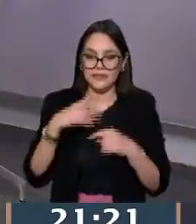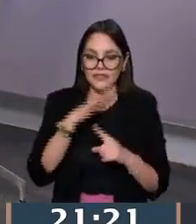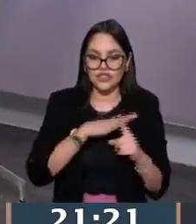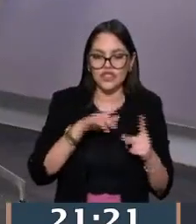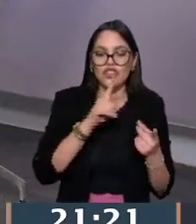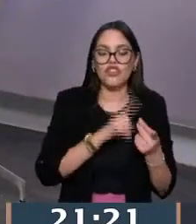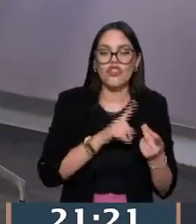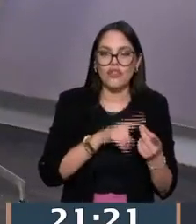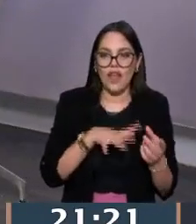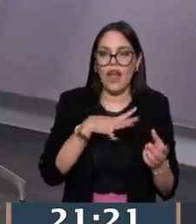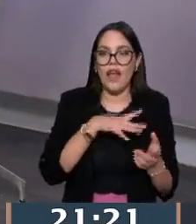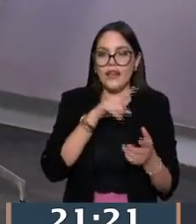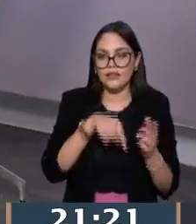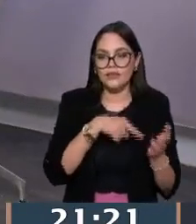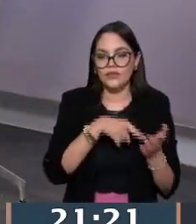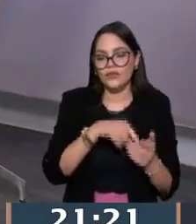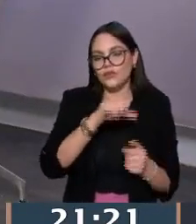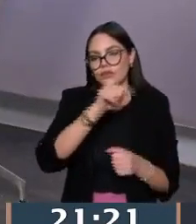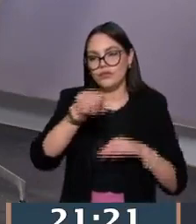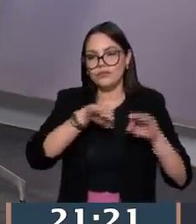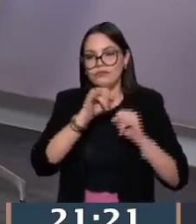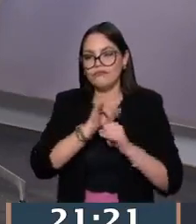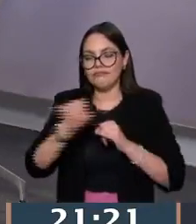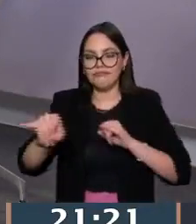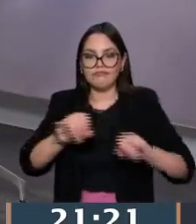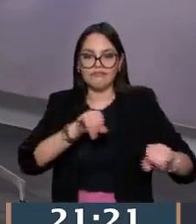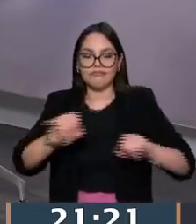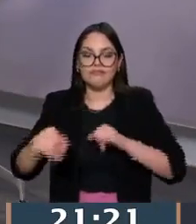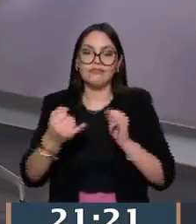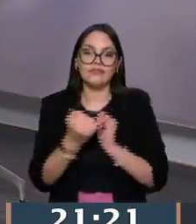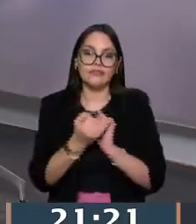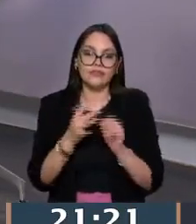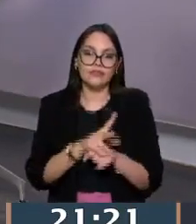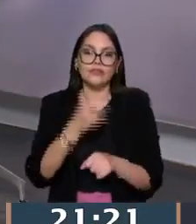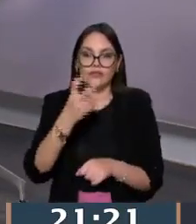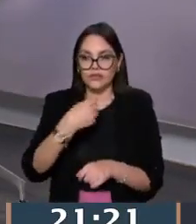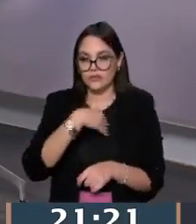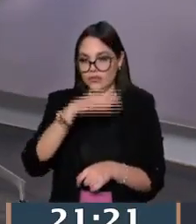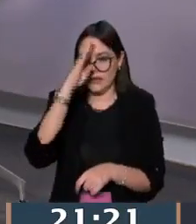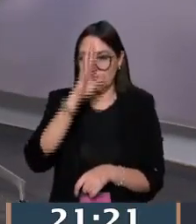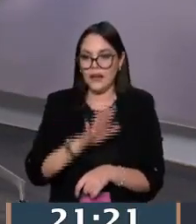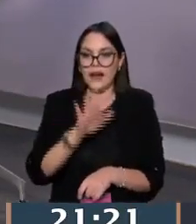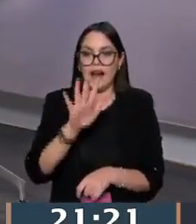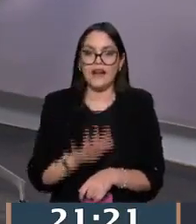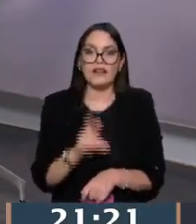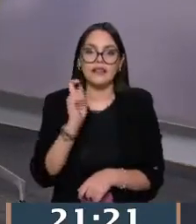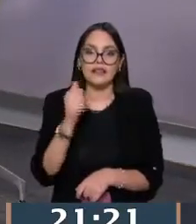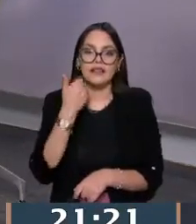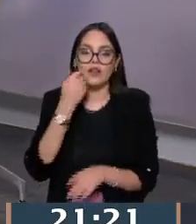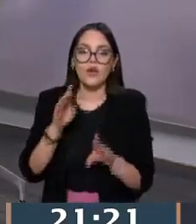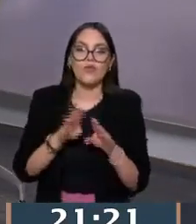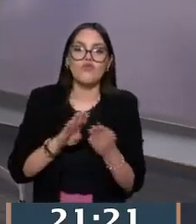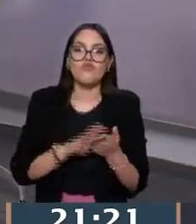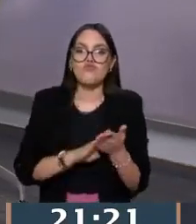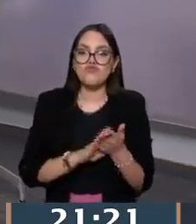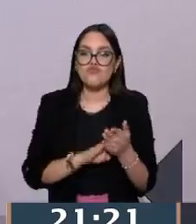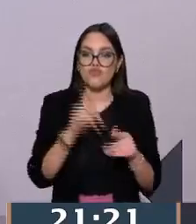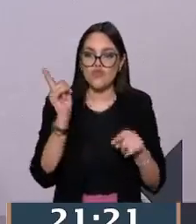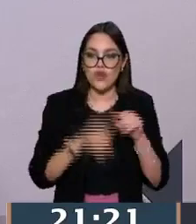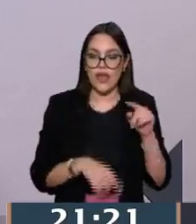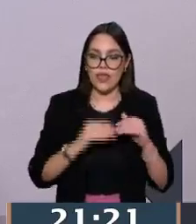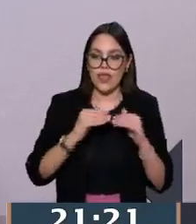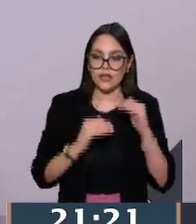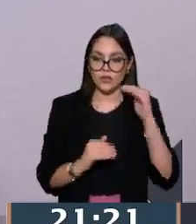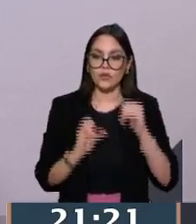están situados los centros laborales. En ese sentido, pareciera que busca de borrar la desigualdad y borrar